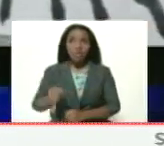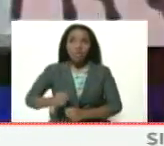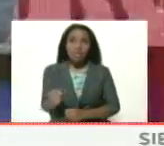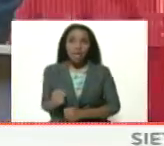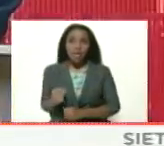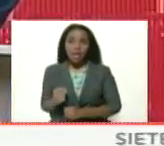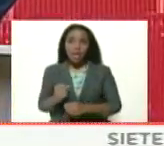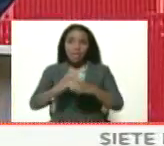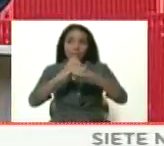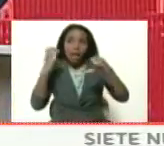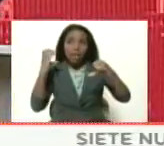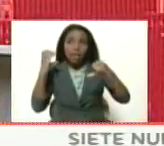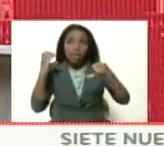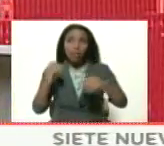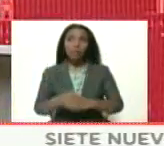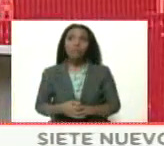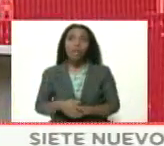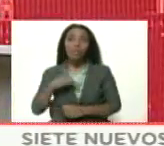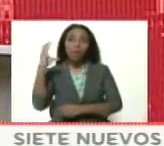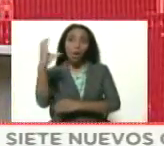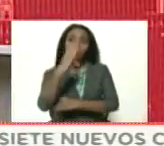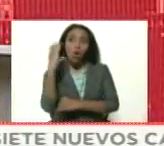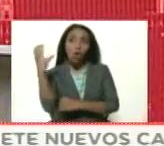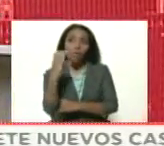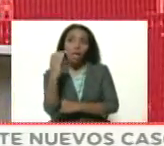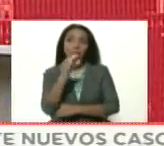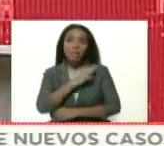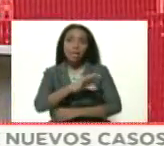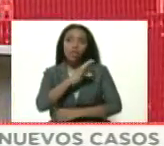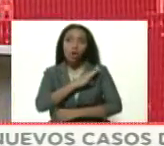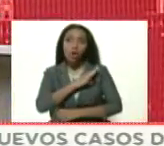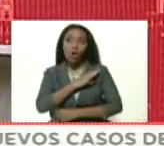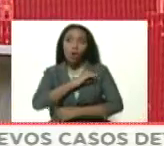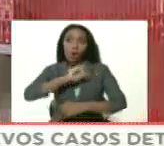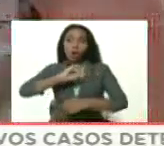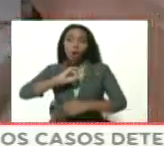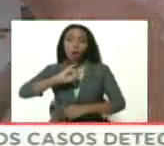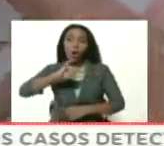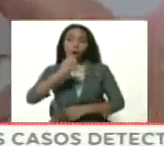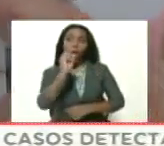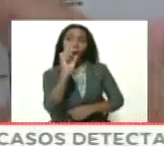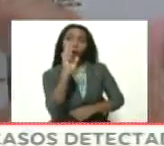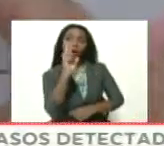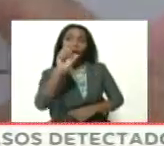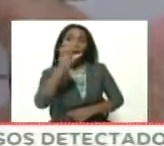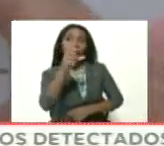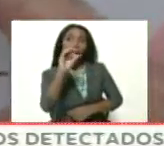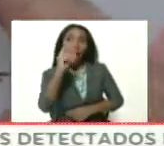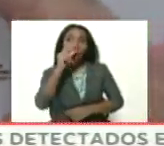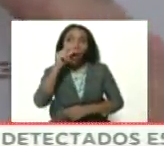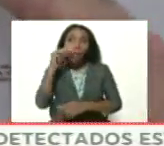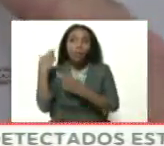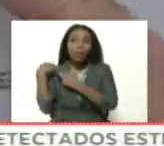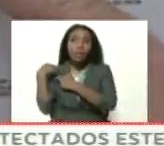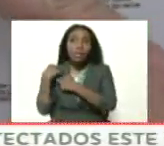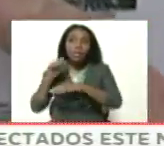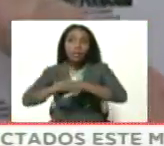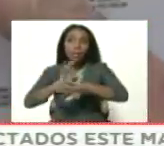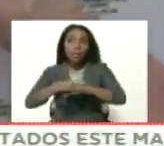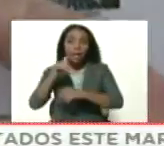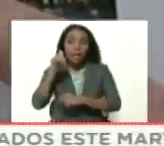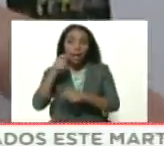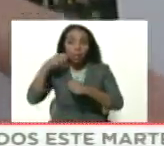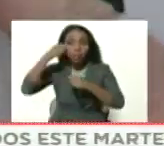de Colombia, el señor Jorge Alberto Molinares Duque, trata de ver si se puede acercar la cámara porque